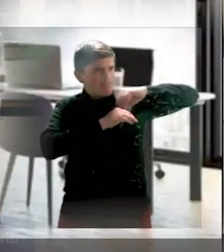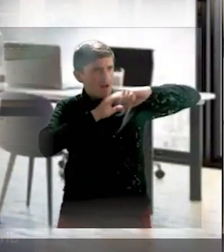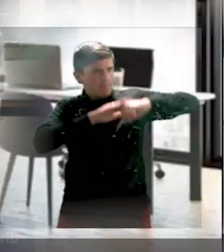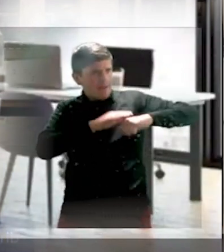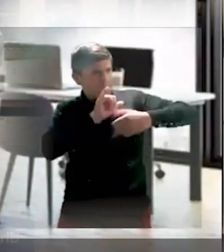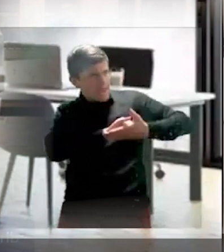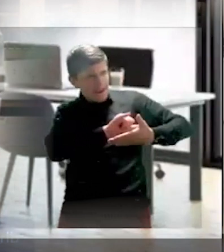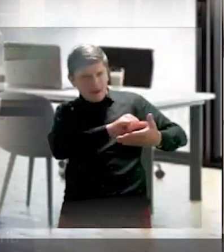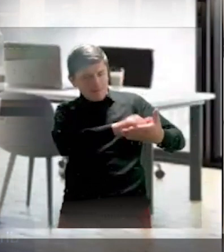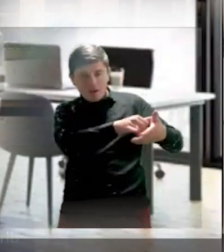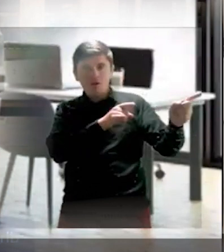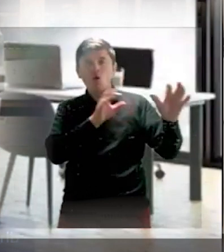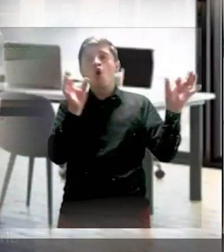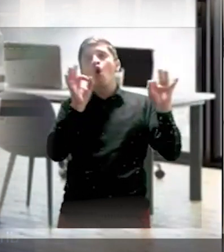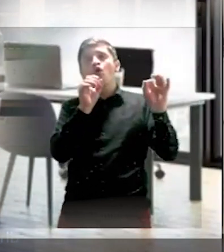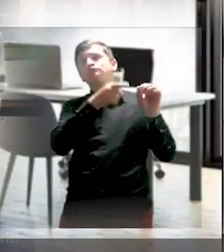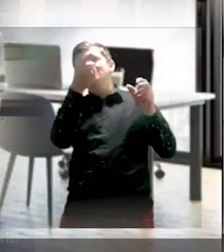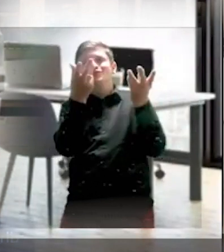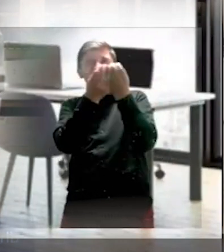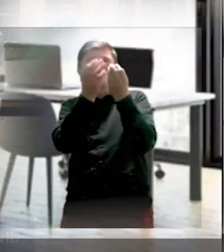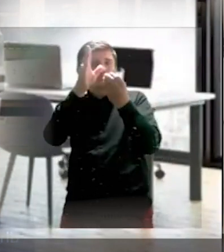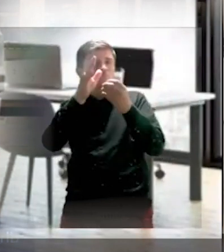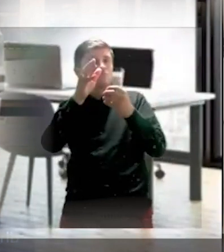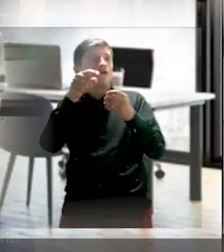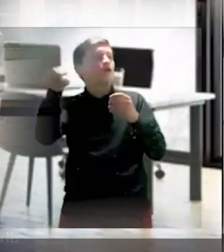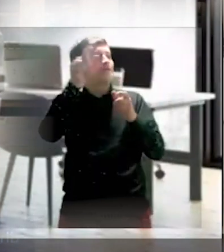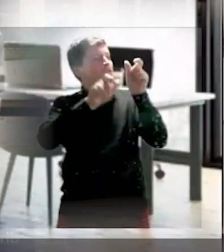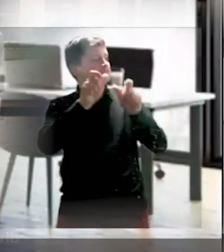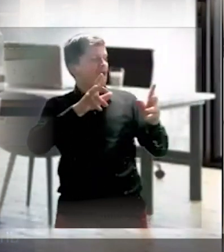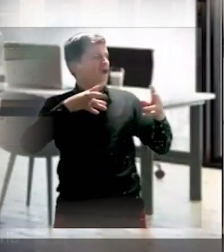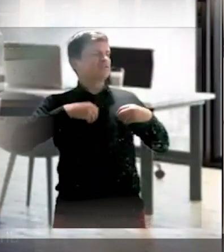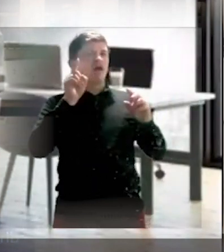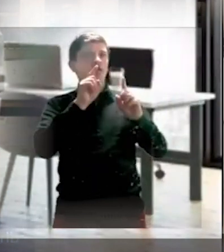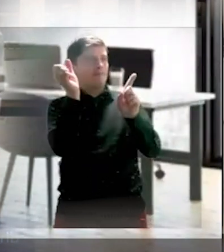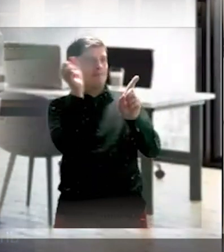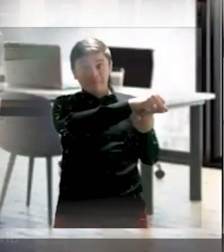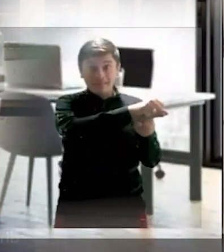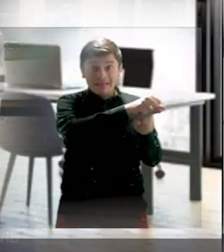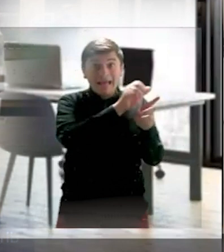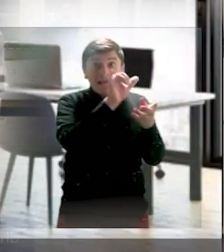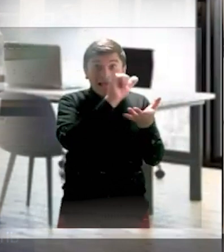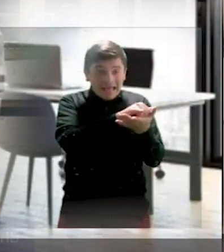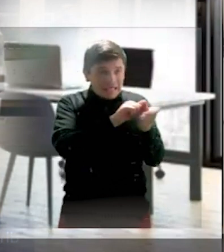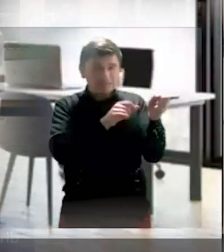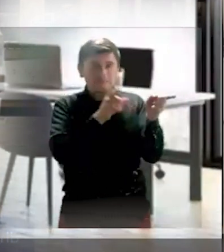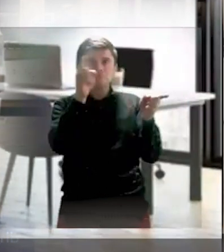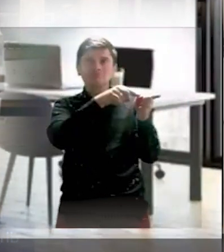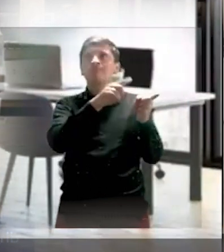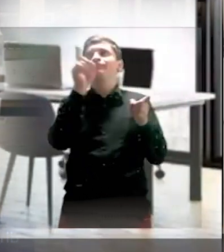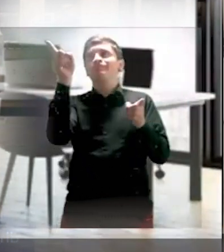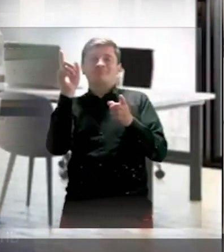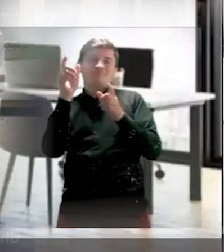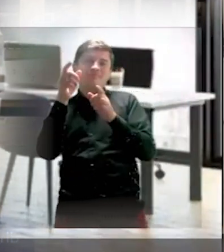que tendrían competencia para solucionarlo no asumen sus deberes. A pesar de que la Corte saca estas sentencias